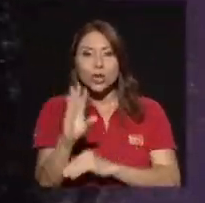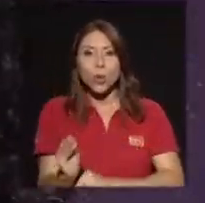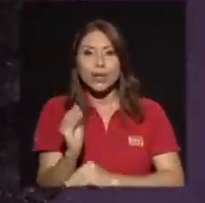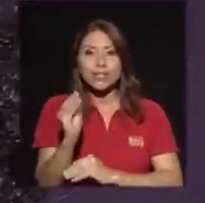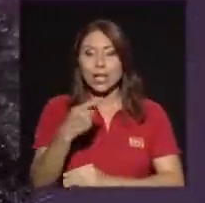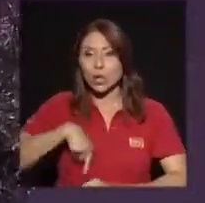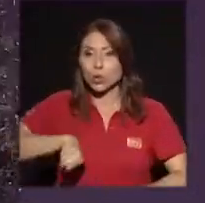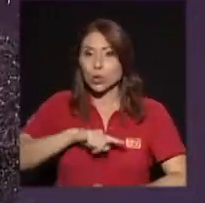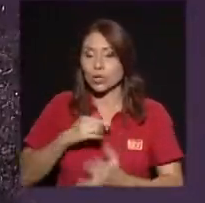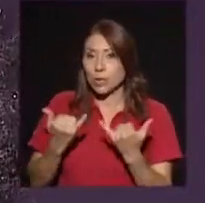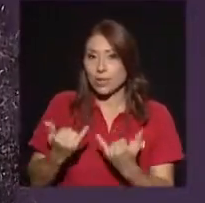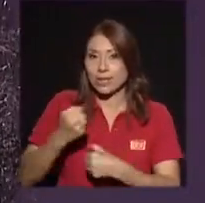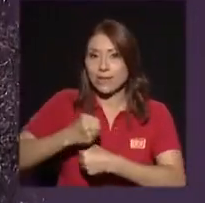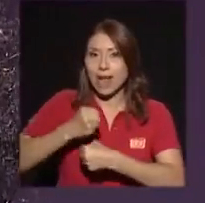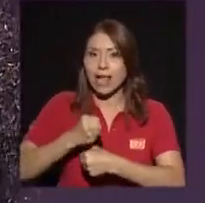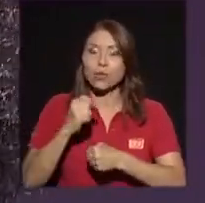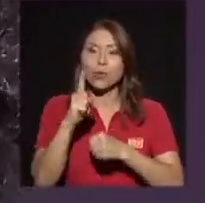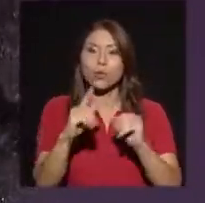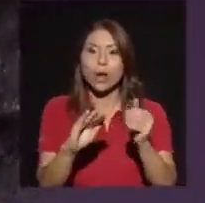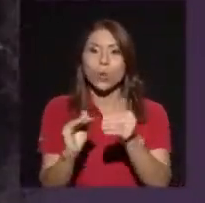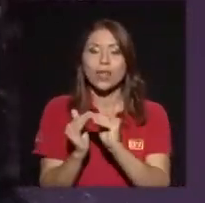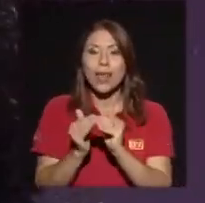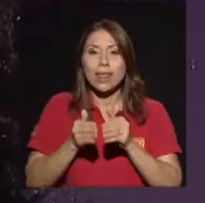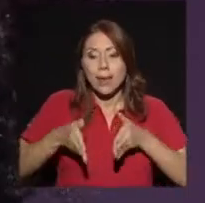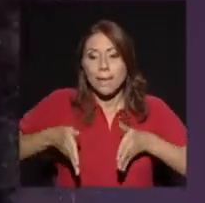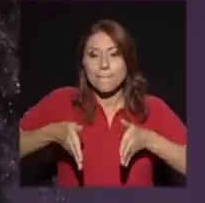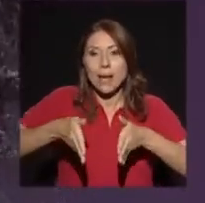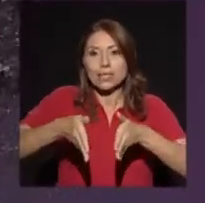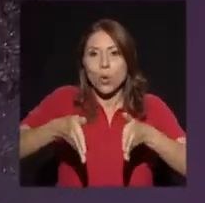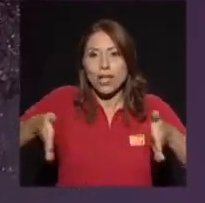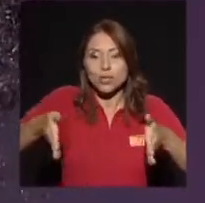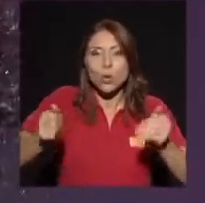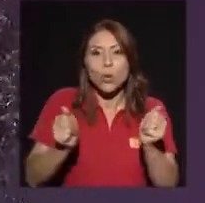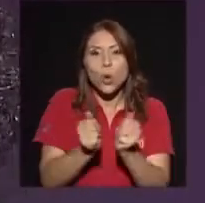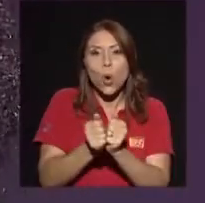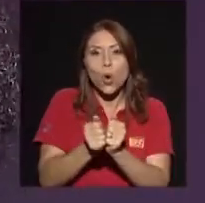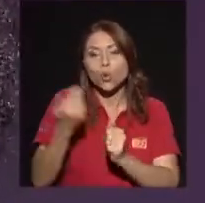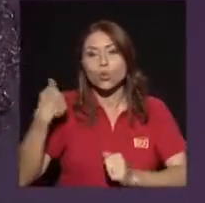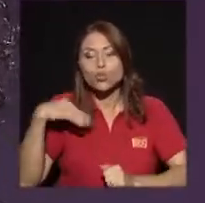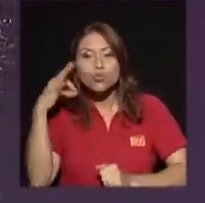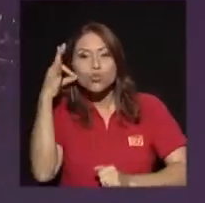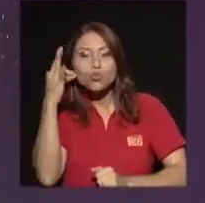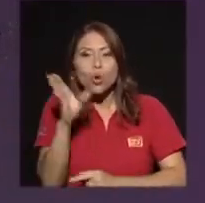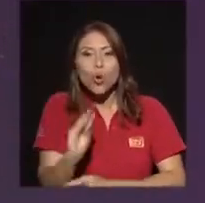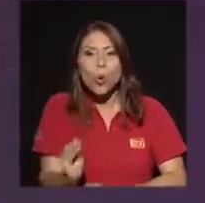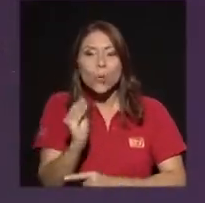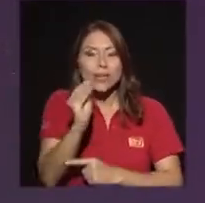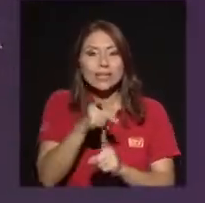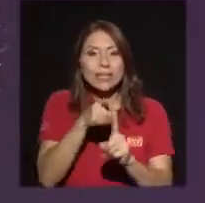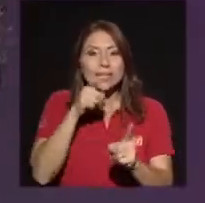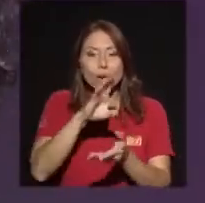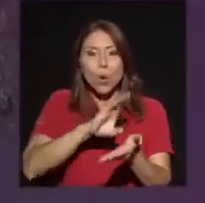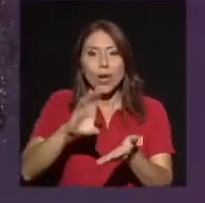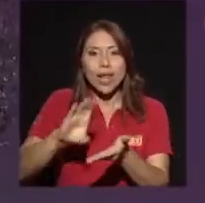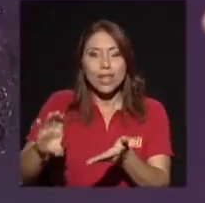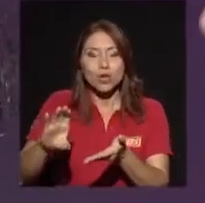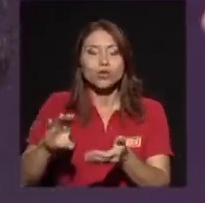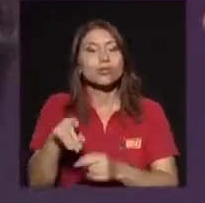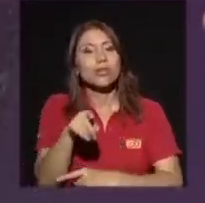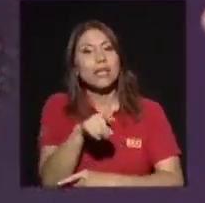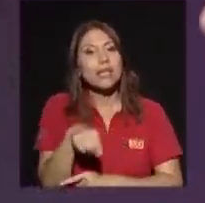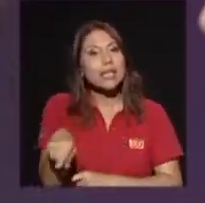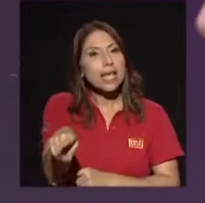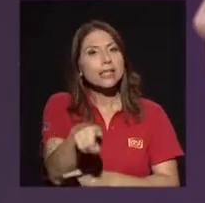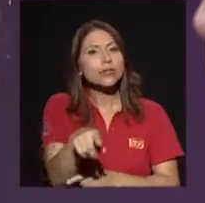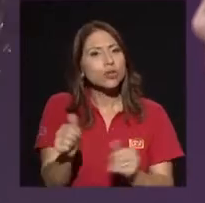trabajando ahorita en una comunidad en Paso Ancho con chicos y chicas de colegios. Y pues surge